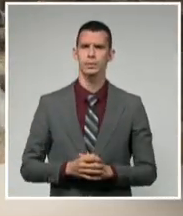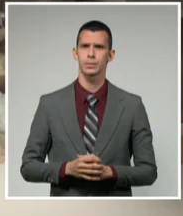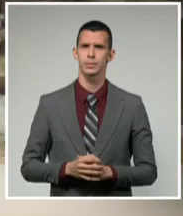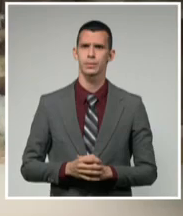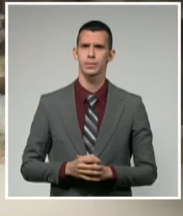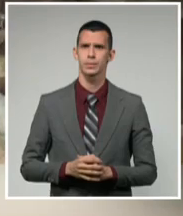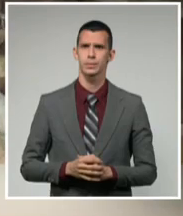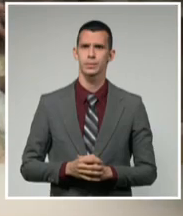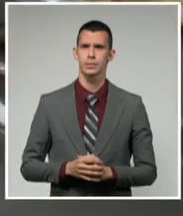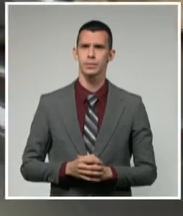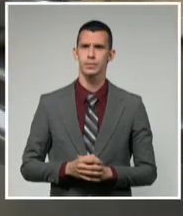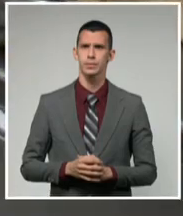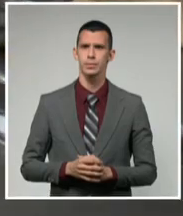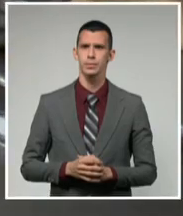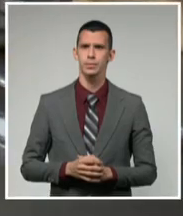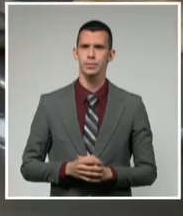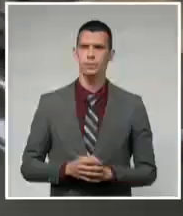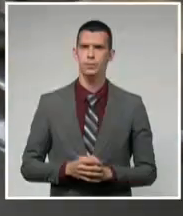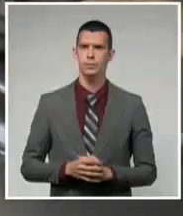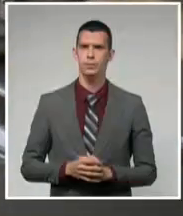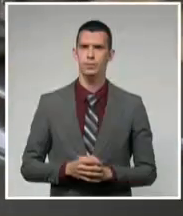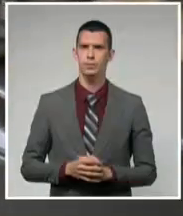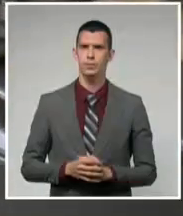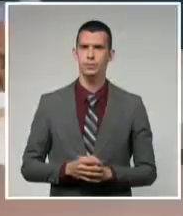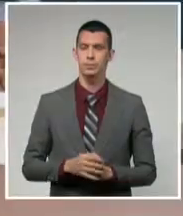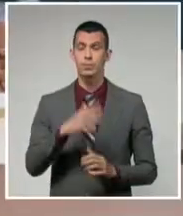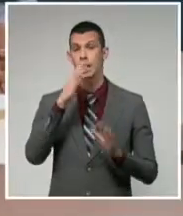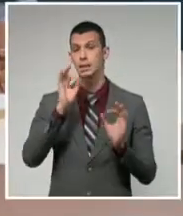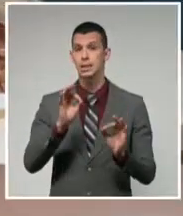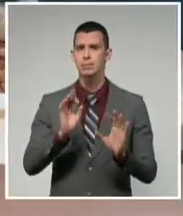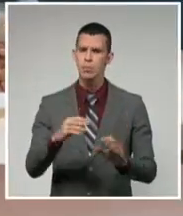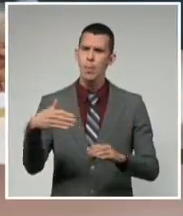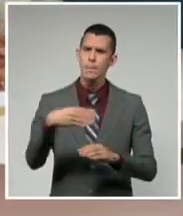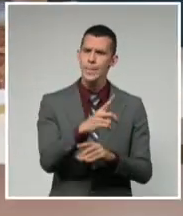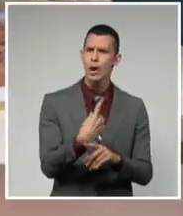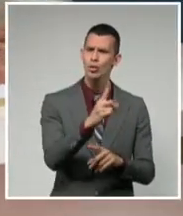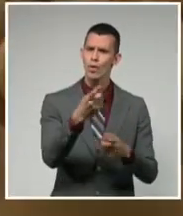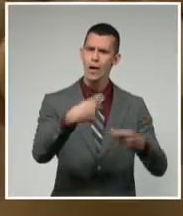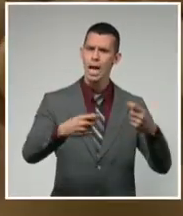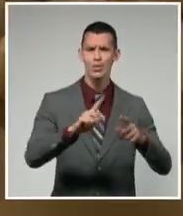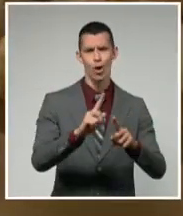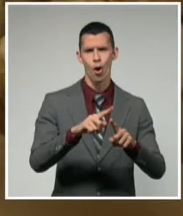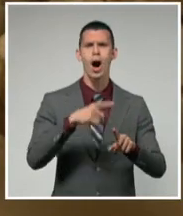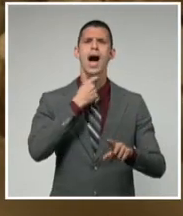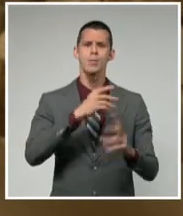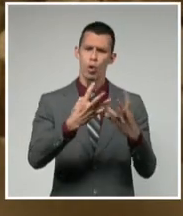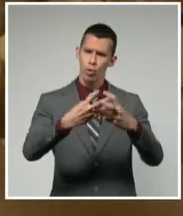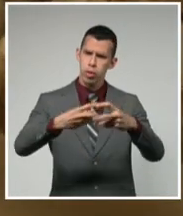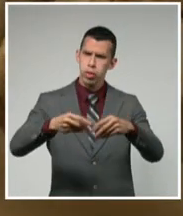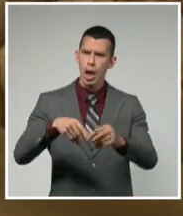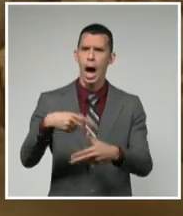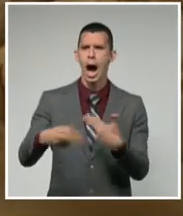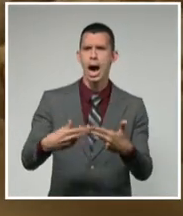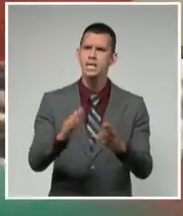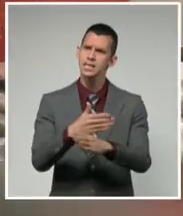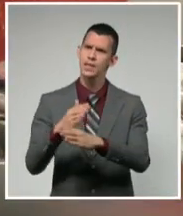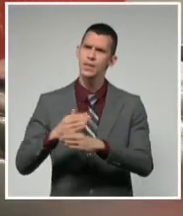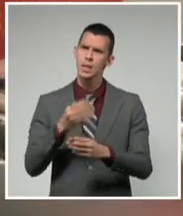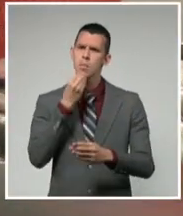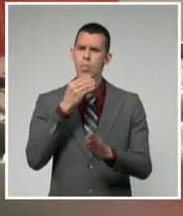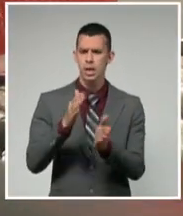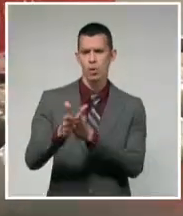se impulsa la producción en la industria de croquetas, hamburguesas conformadas, masa de chorizo y de